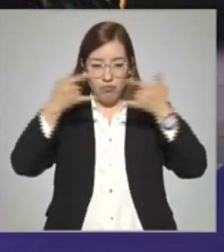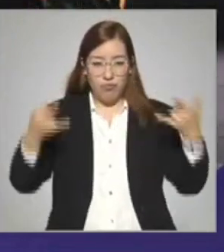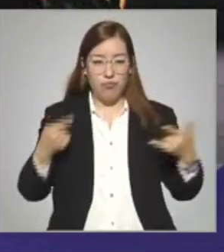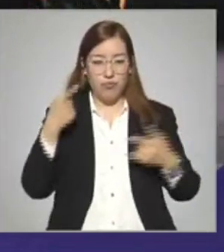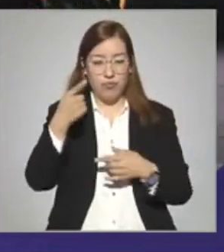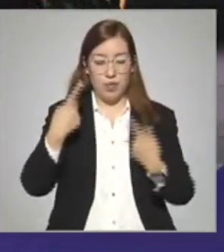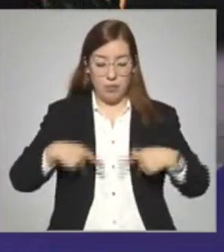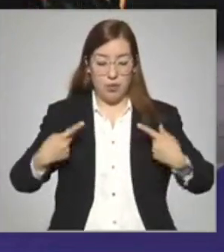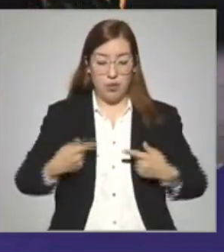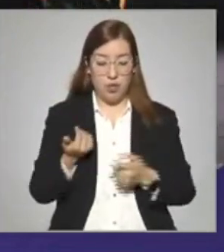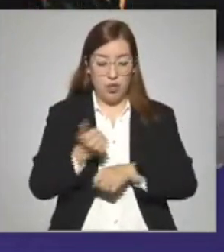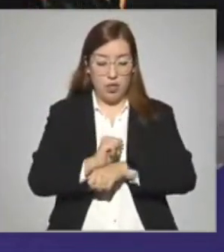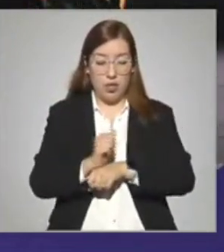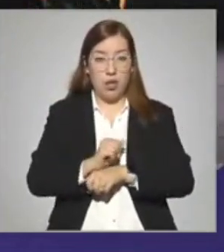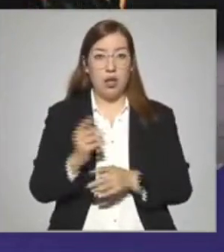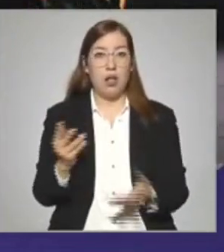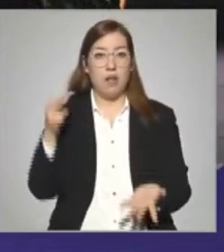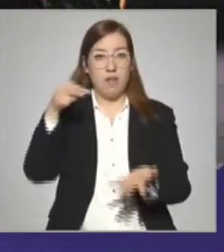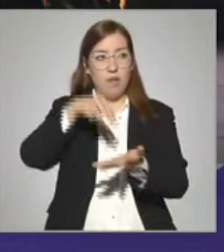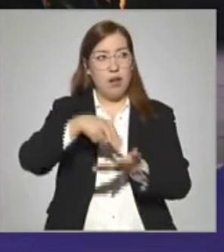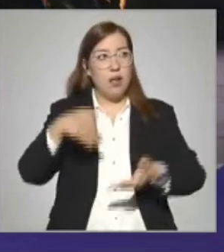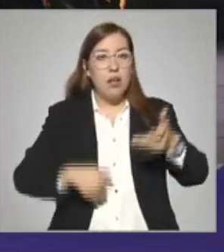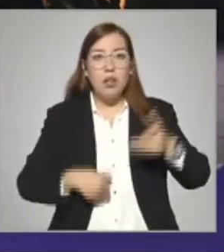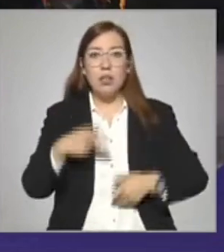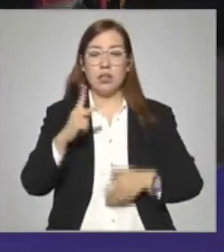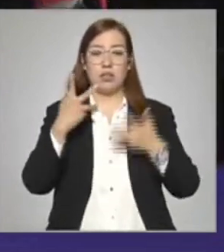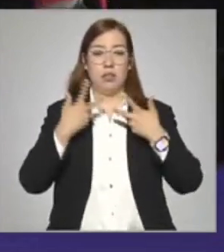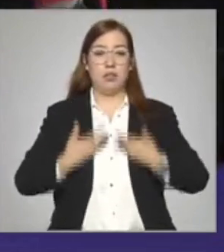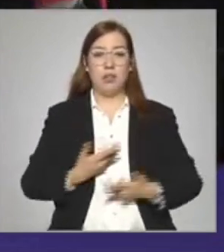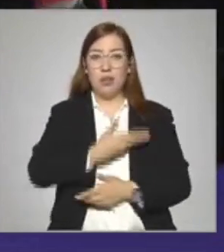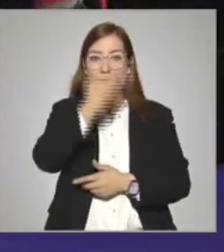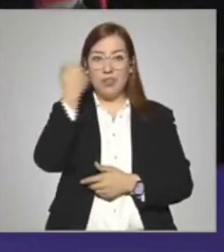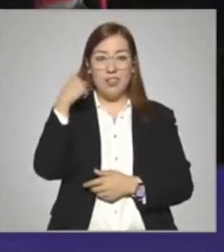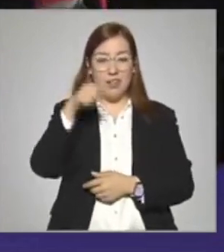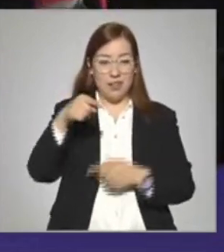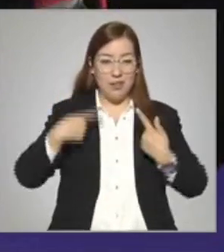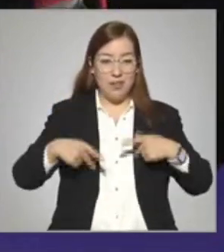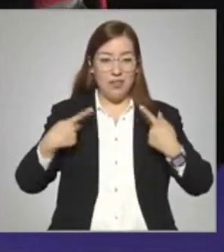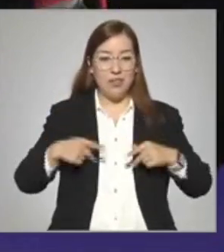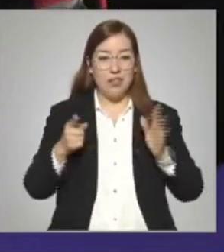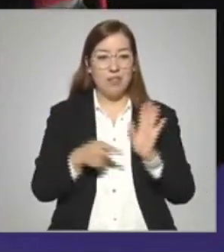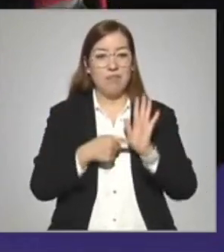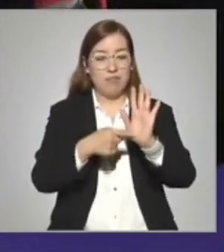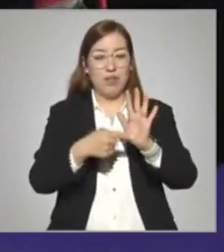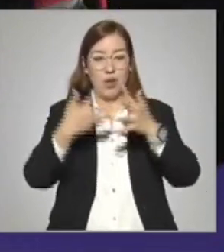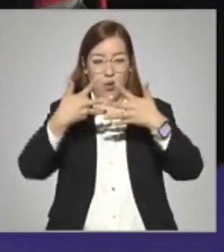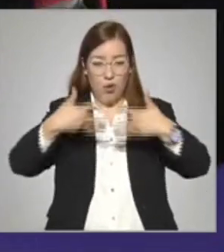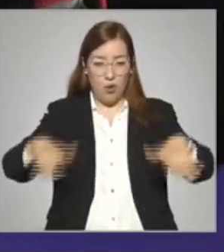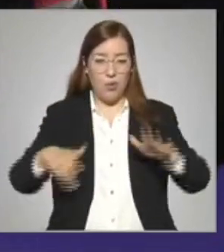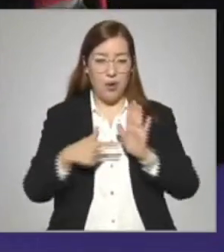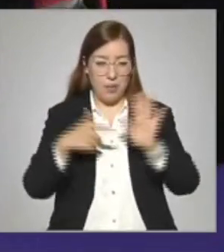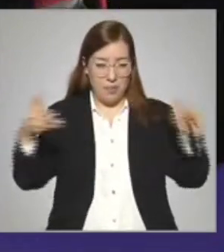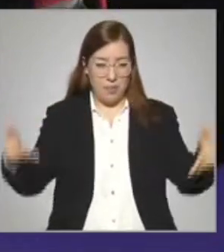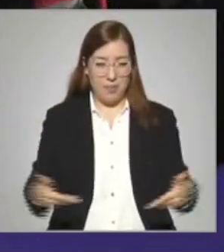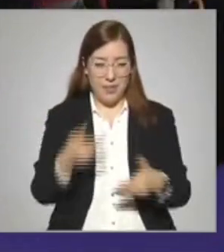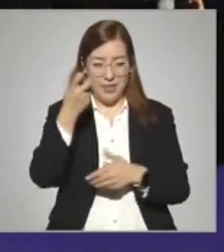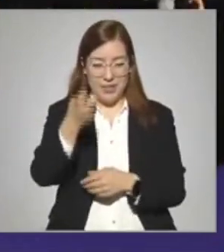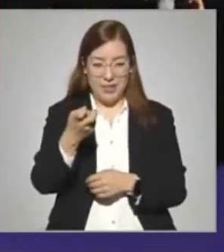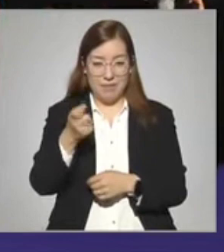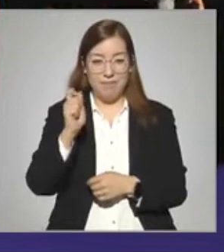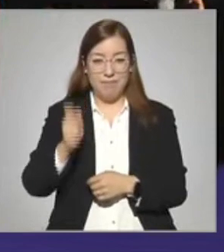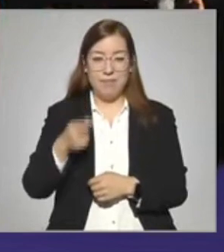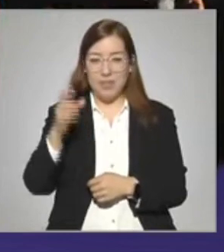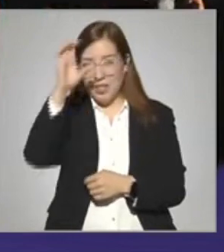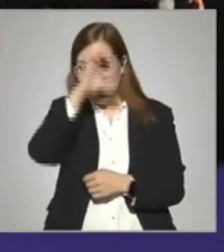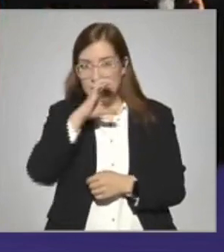protagonistas asisten precisamente al teatro sin saber que serán ellos los personajes principales de la obra que estarán presenciando. Una muestra de que la